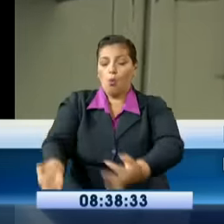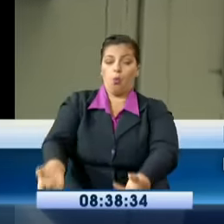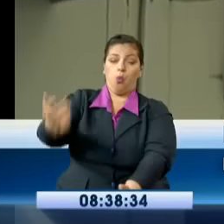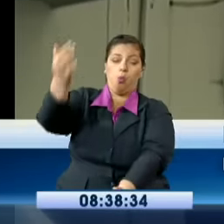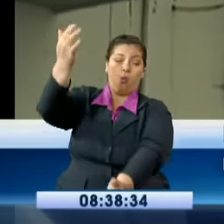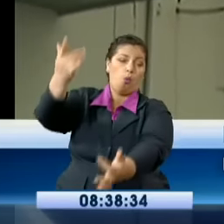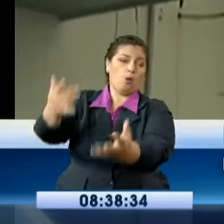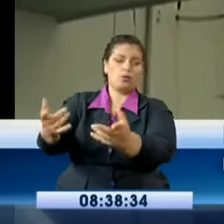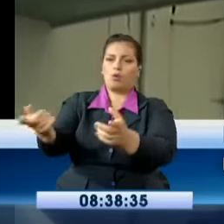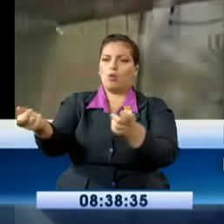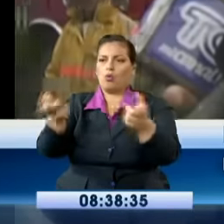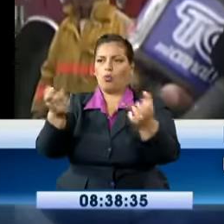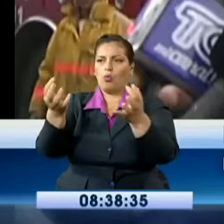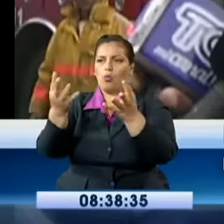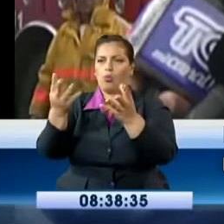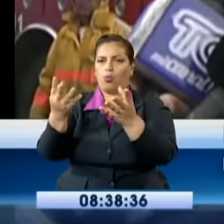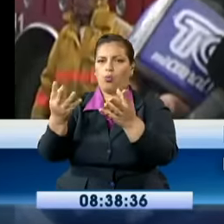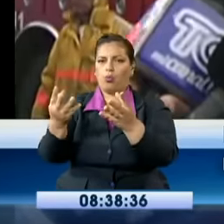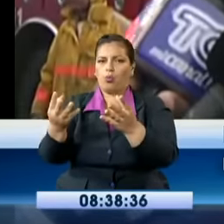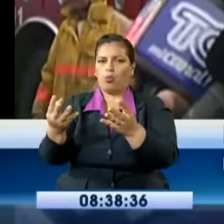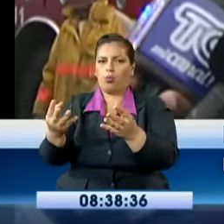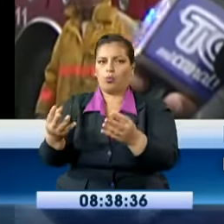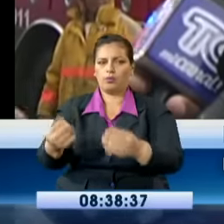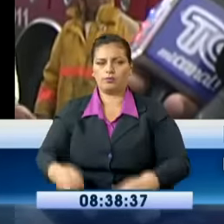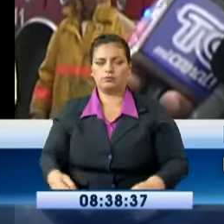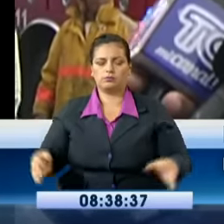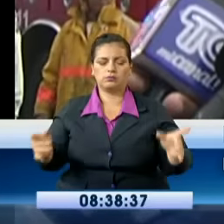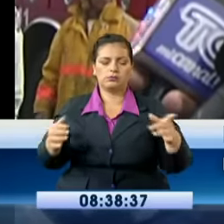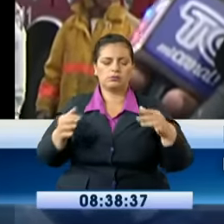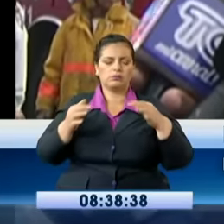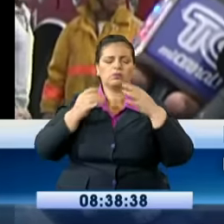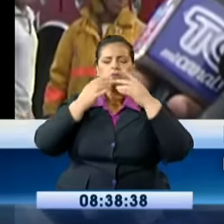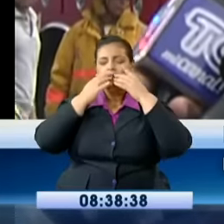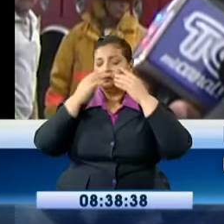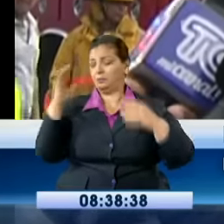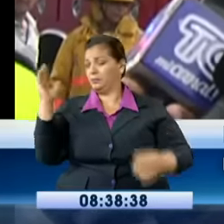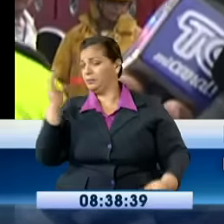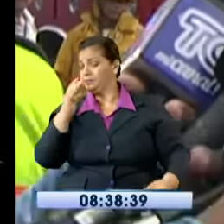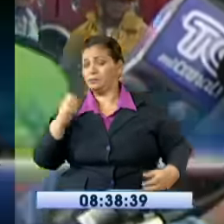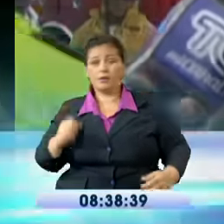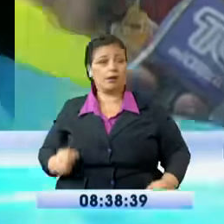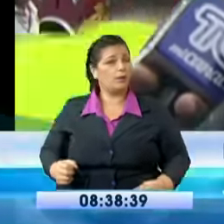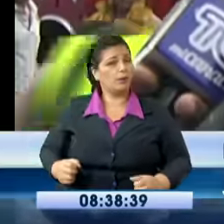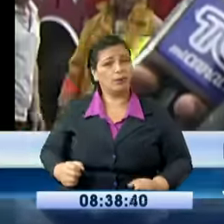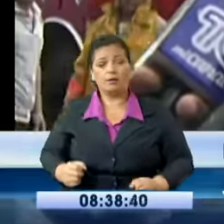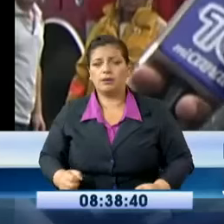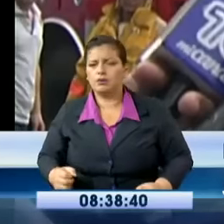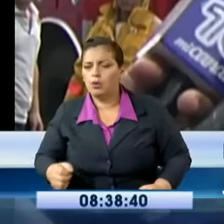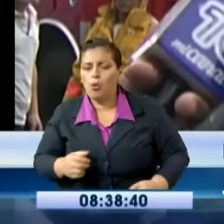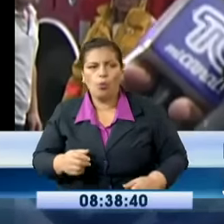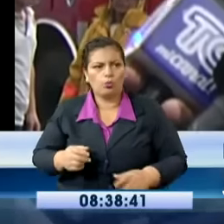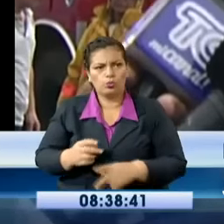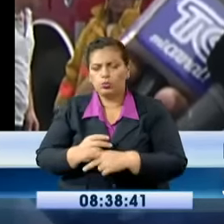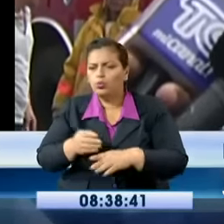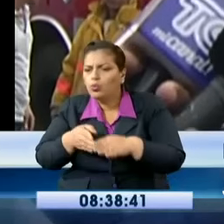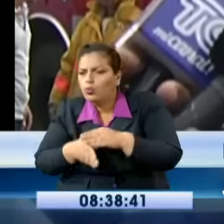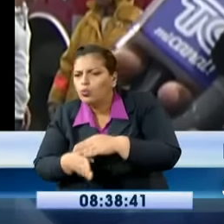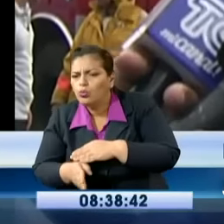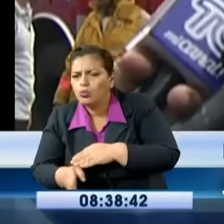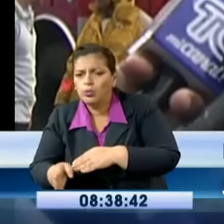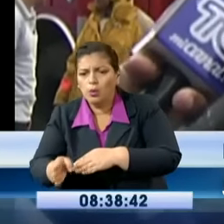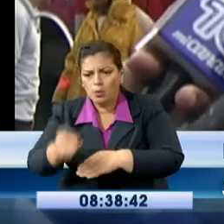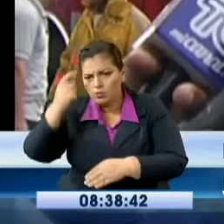propaguen. Y si había un olor muy fuerte en el ambiente, entonces se entró con mucho cuidado porque podía haber alguna explosión. Pensábamos que podía ser gas o